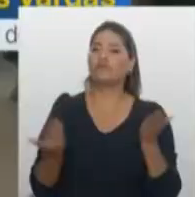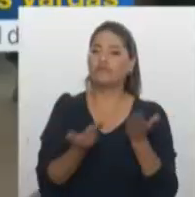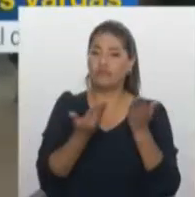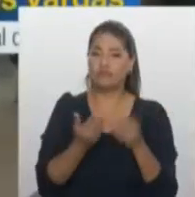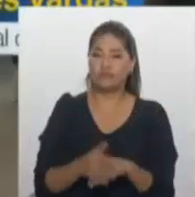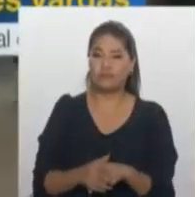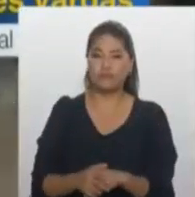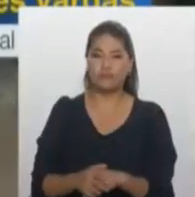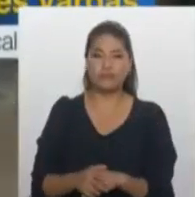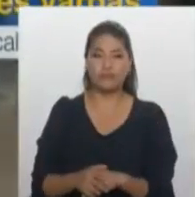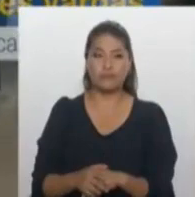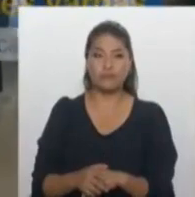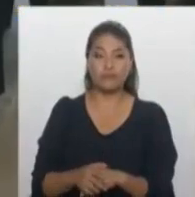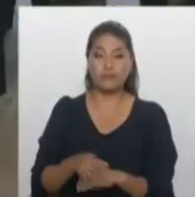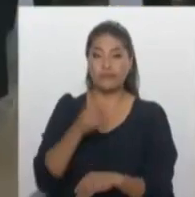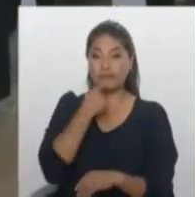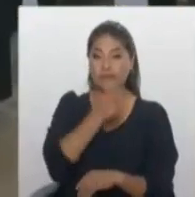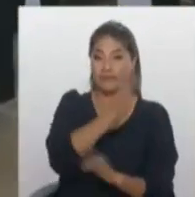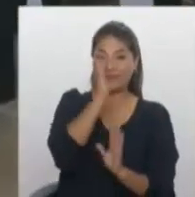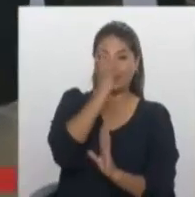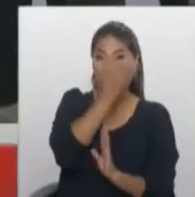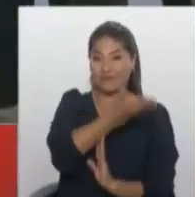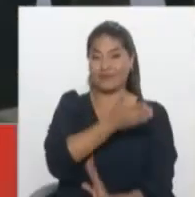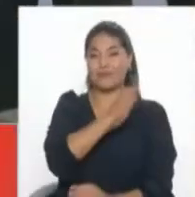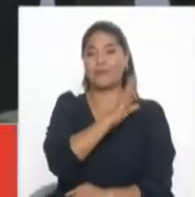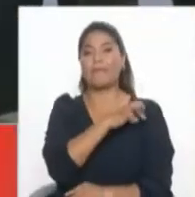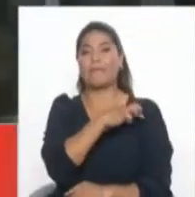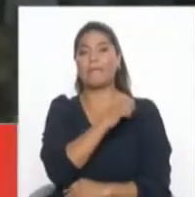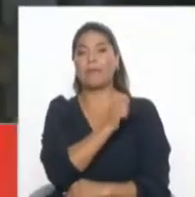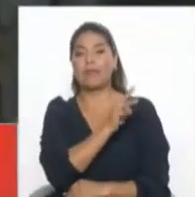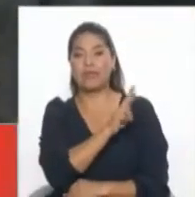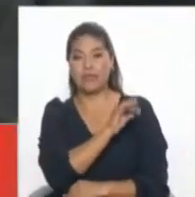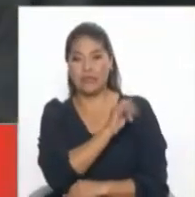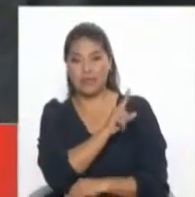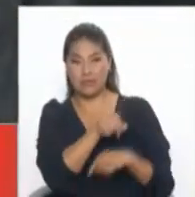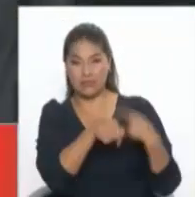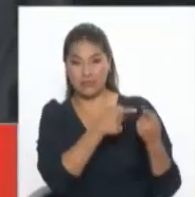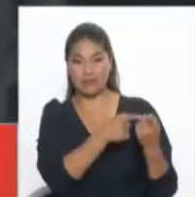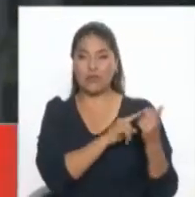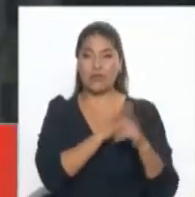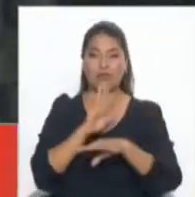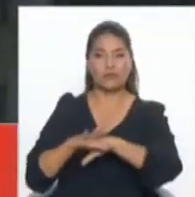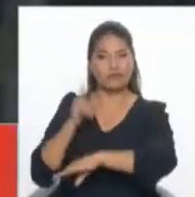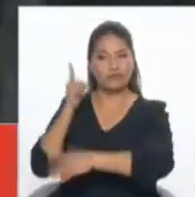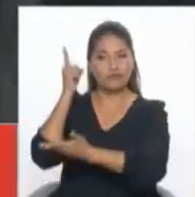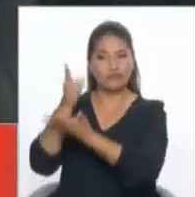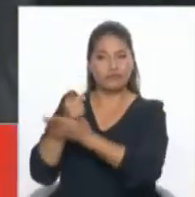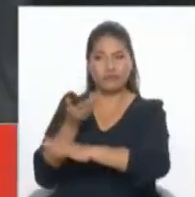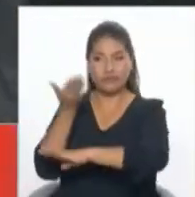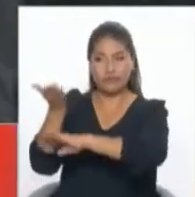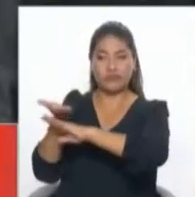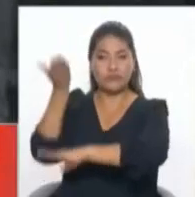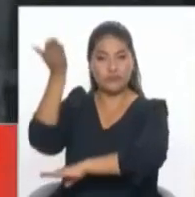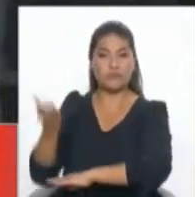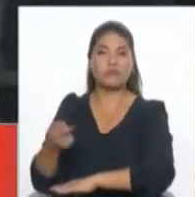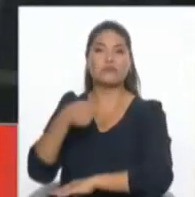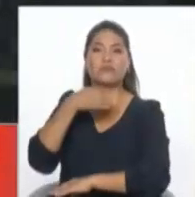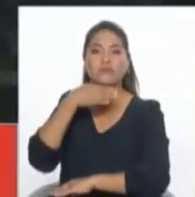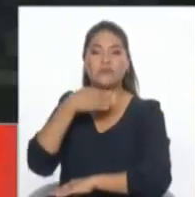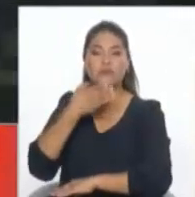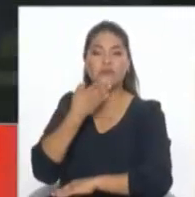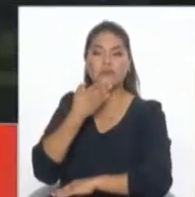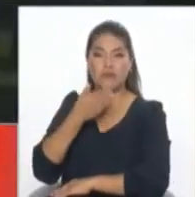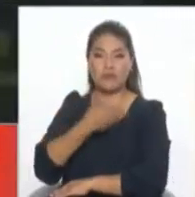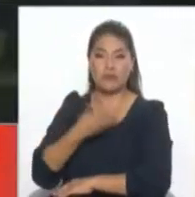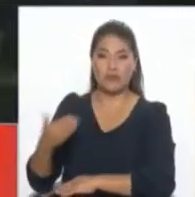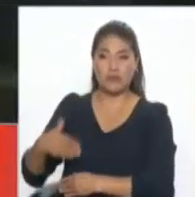De denuncia constitucional presentada por la fiscal de la Nación, Patricia Benavides, en contra de la presidenta Dina Boluarte y ministros de Estado por el